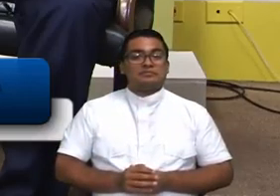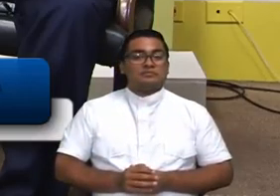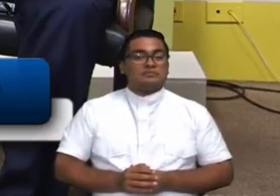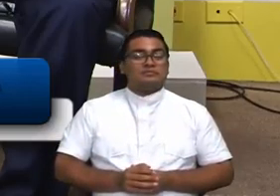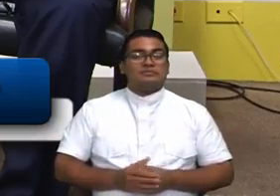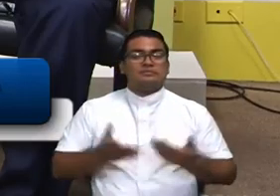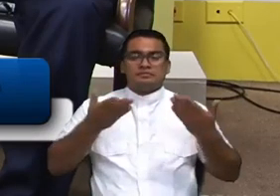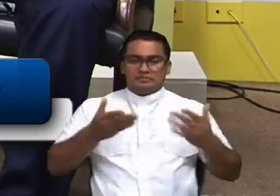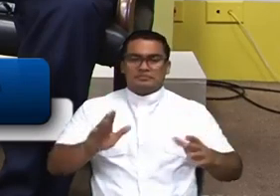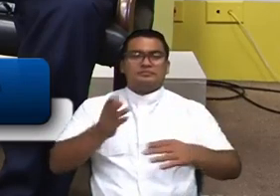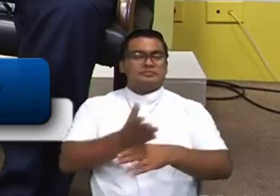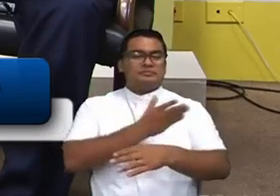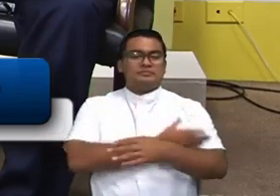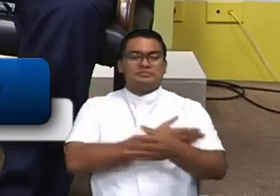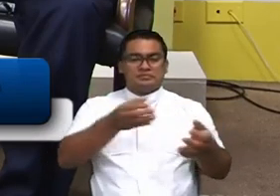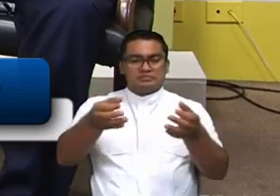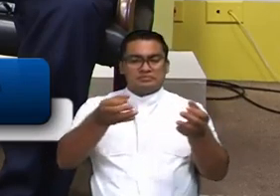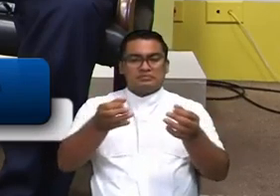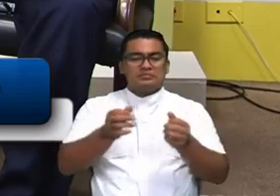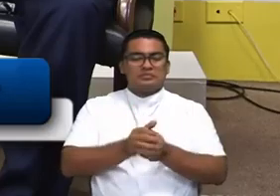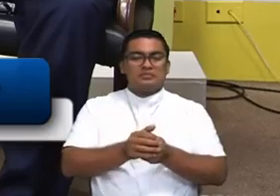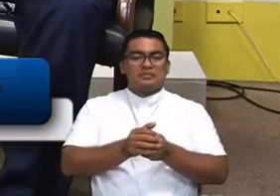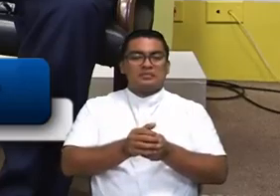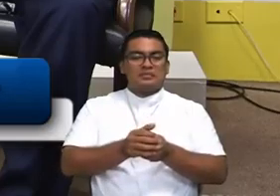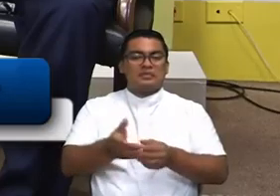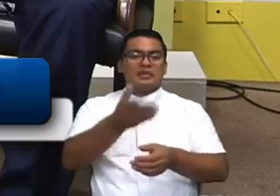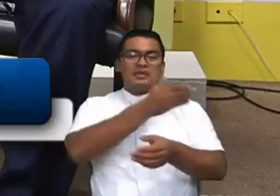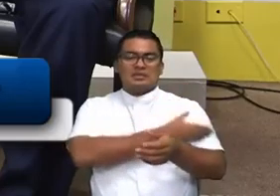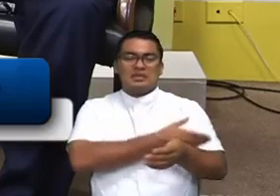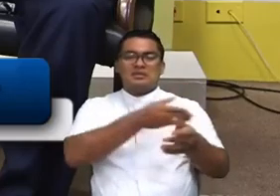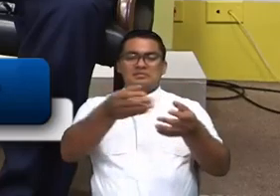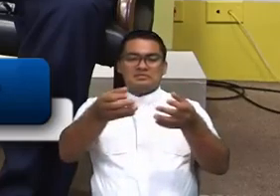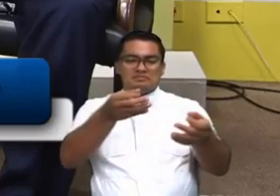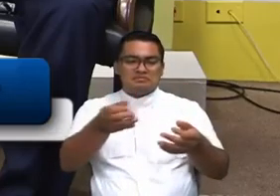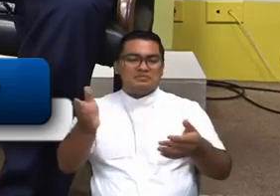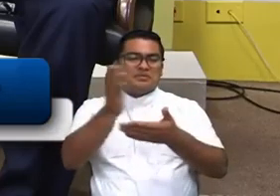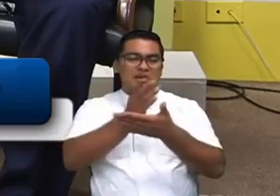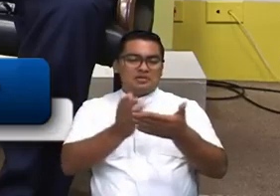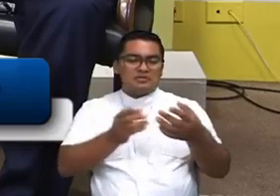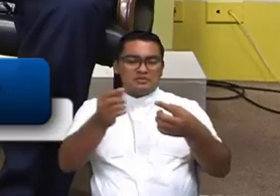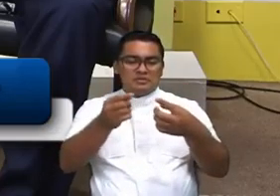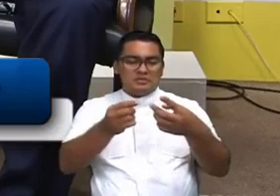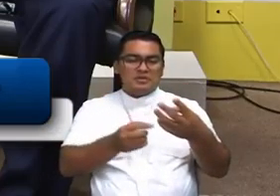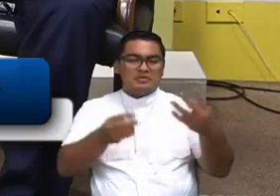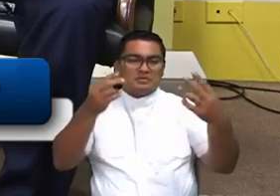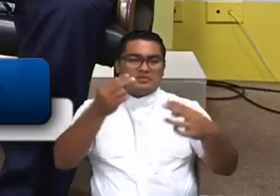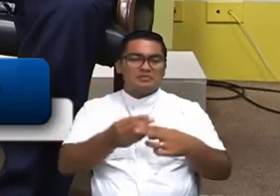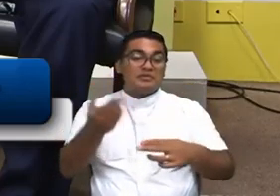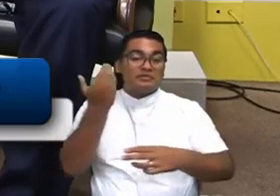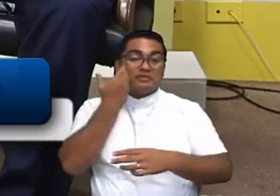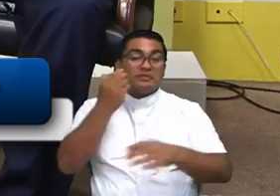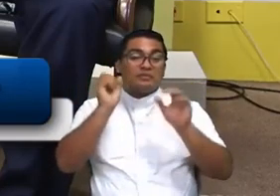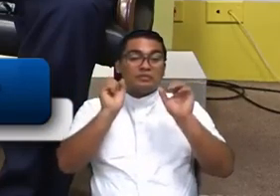usted me decía al inicio de algunas enfermedades, pero amplíeme más, ¿qué enfermedades se